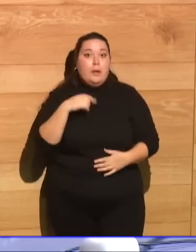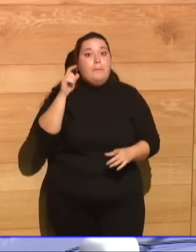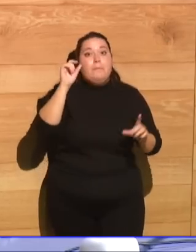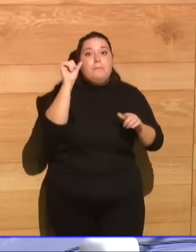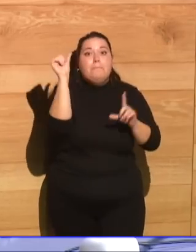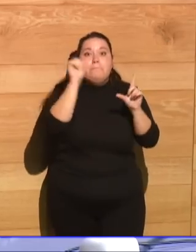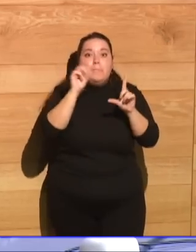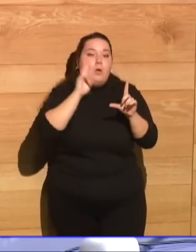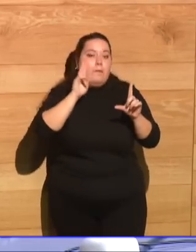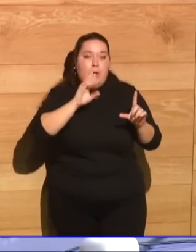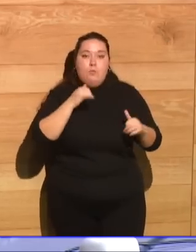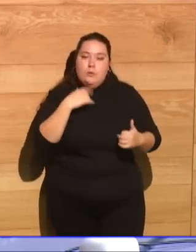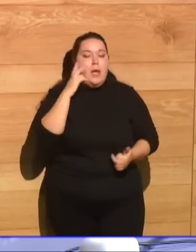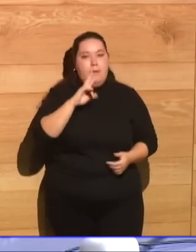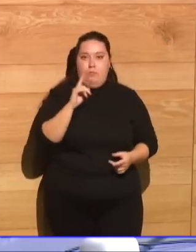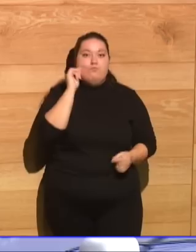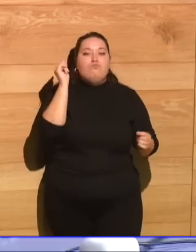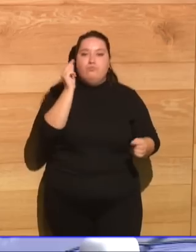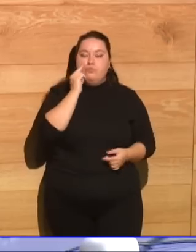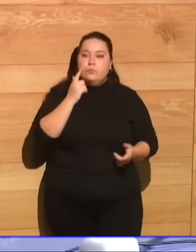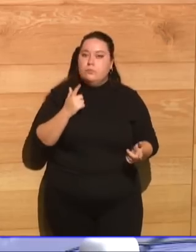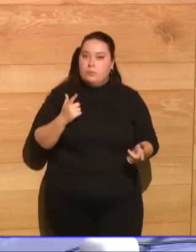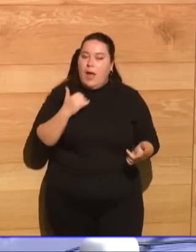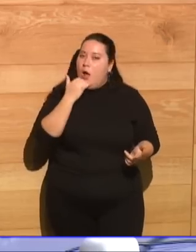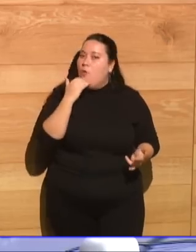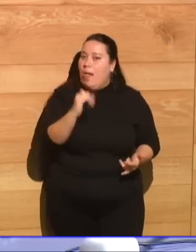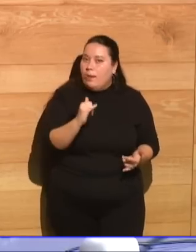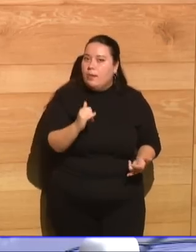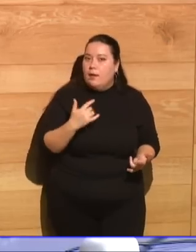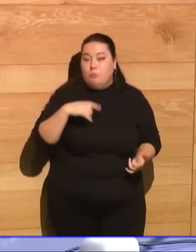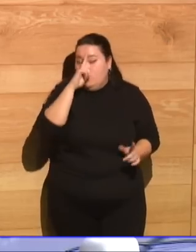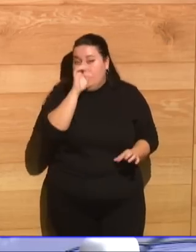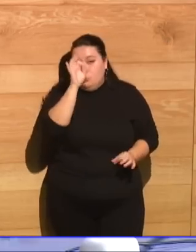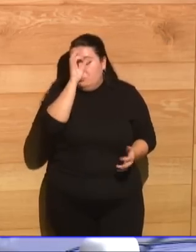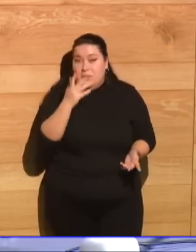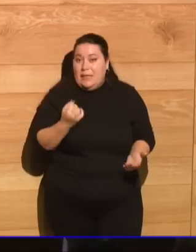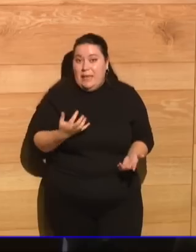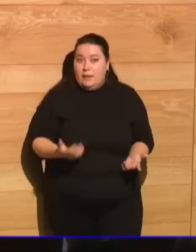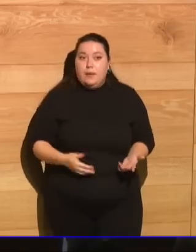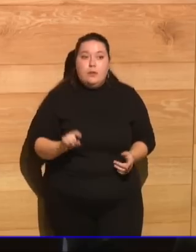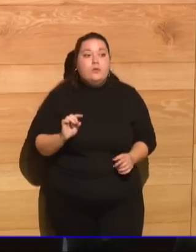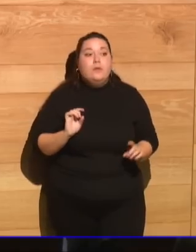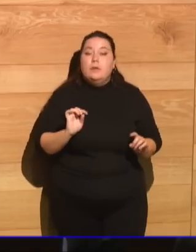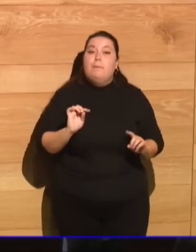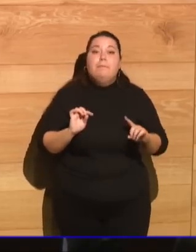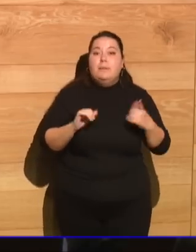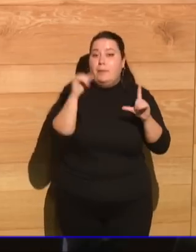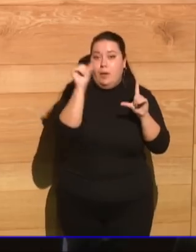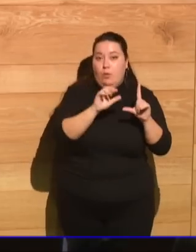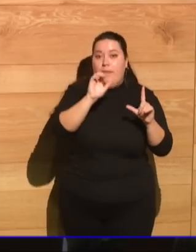sí que estábamos apreciando que ahí había algo sin tener ni idea, ¿no? Entonces, ¿os parece? Doy paso a la primera película de Alan